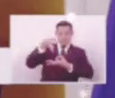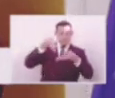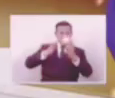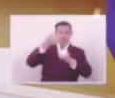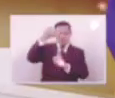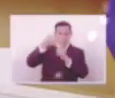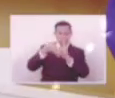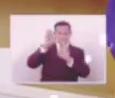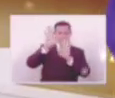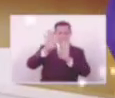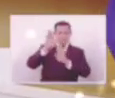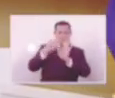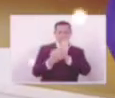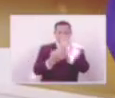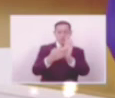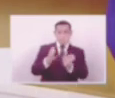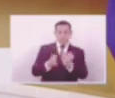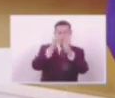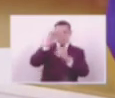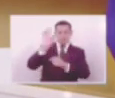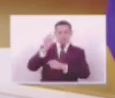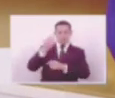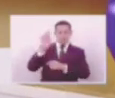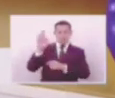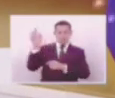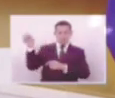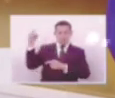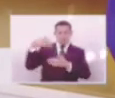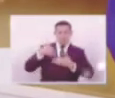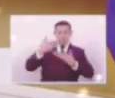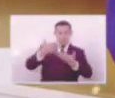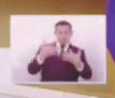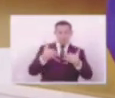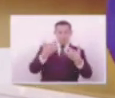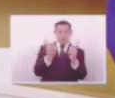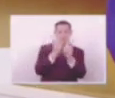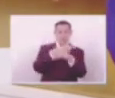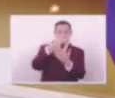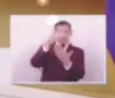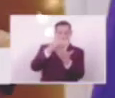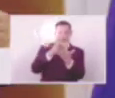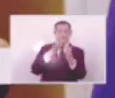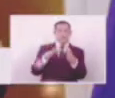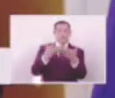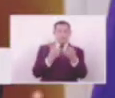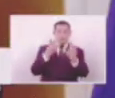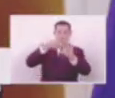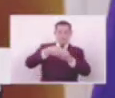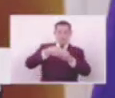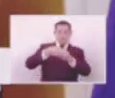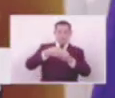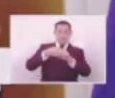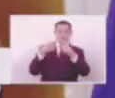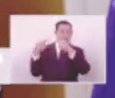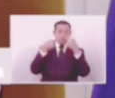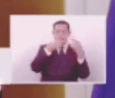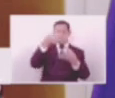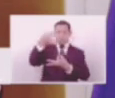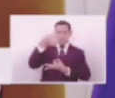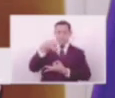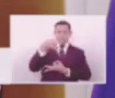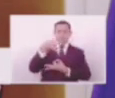formal del parte del señor fiscal de la República yo bajo al pleno vamos a poder a pedir una modificación de agenda para que entre la correspondencia